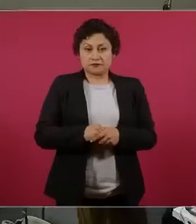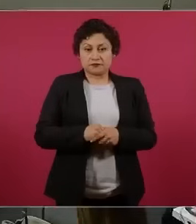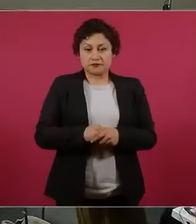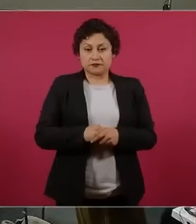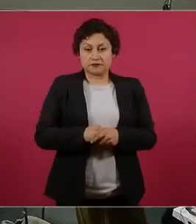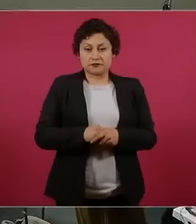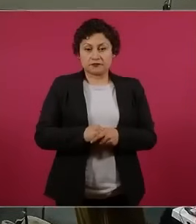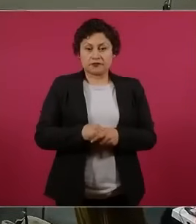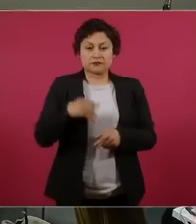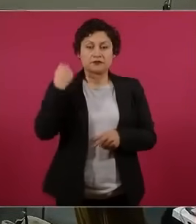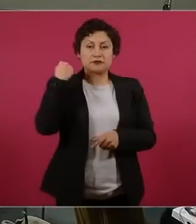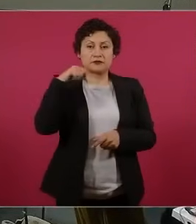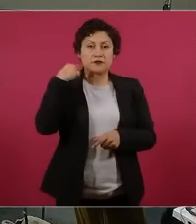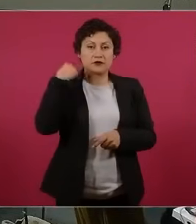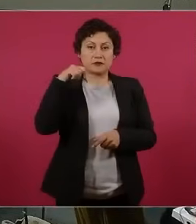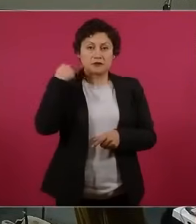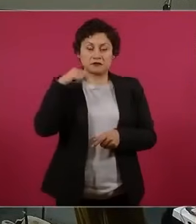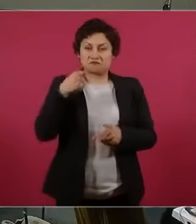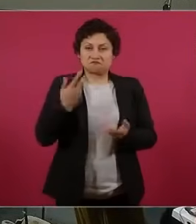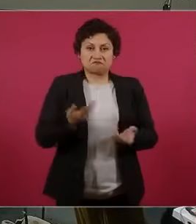En Tabasco menos.